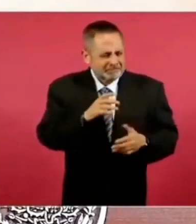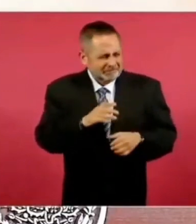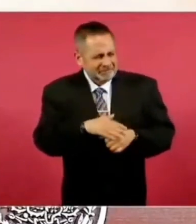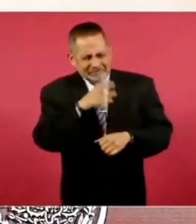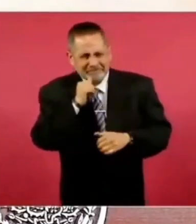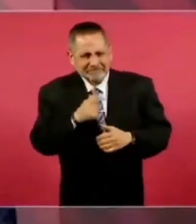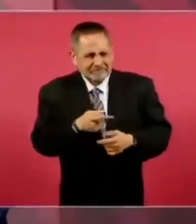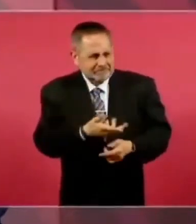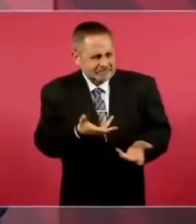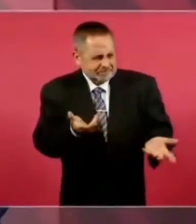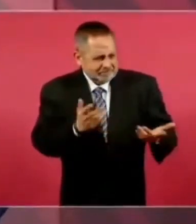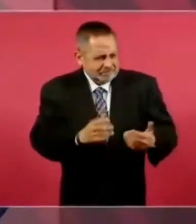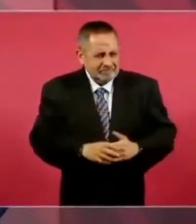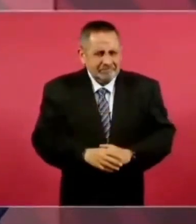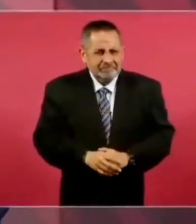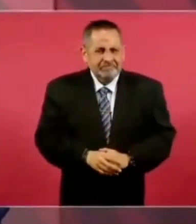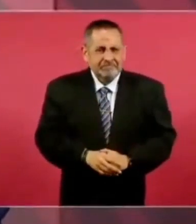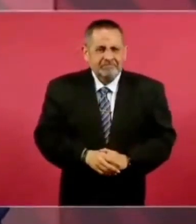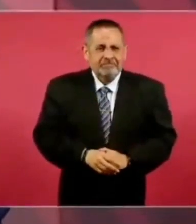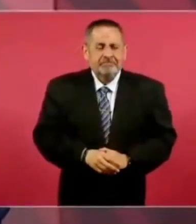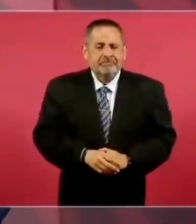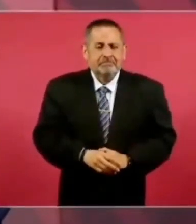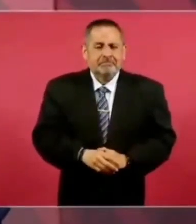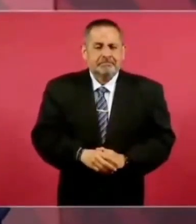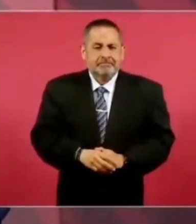¿Qué es lo que hace?